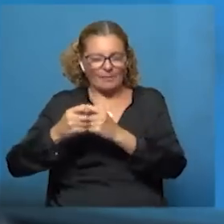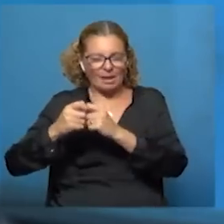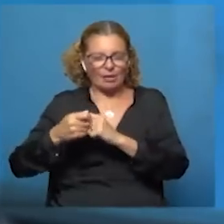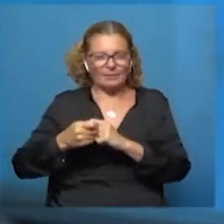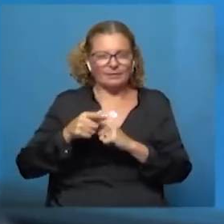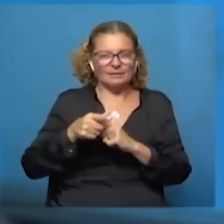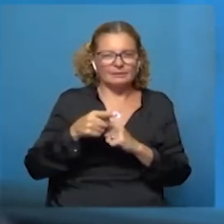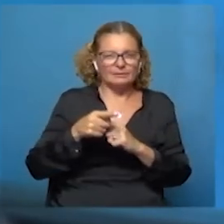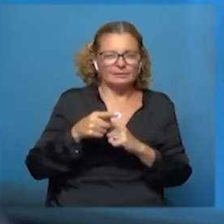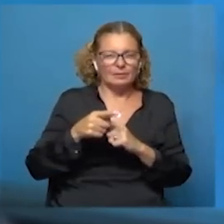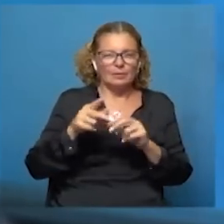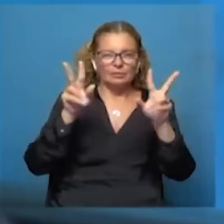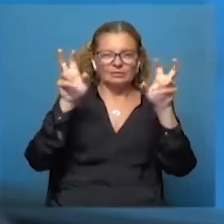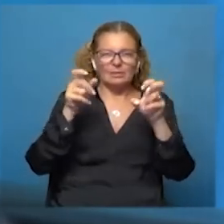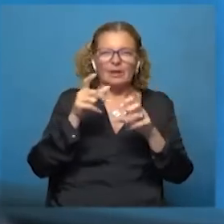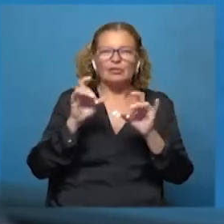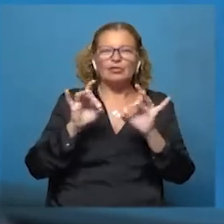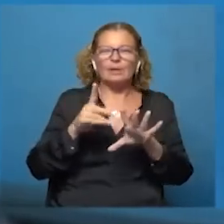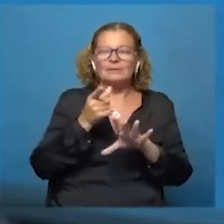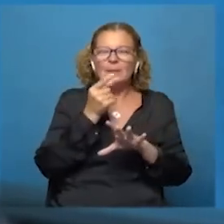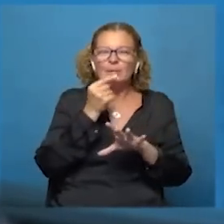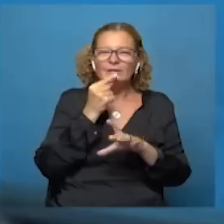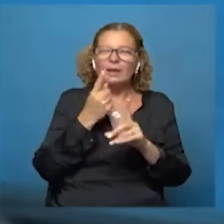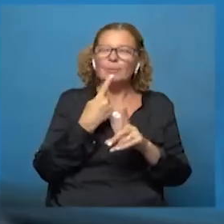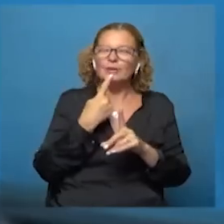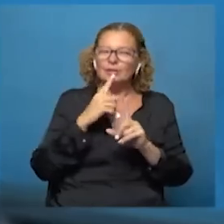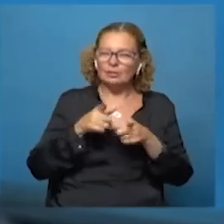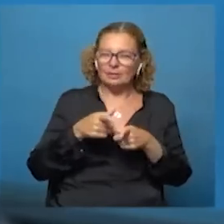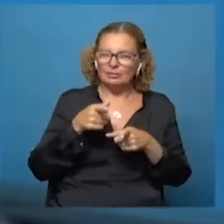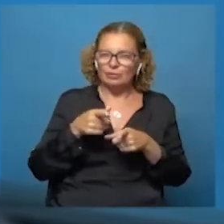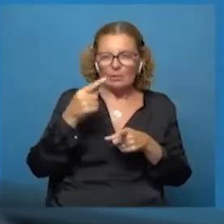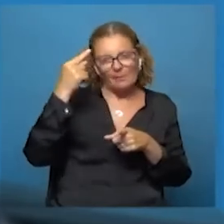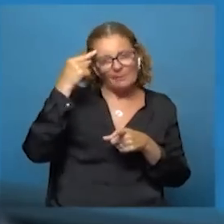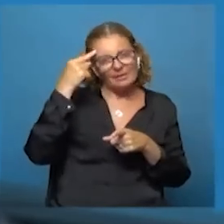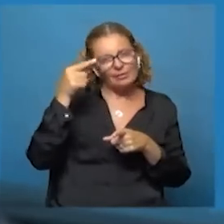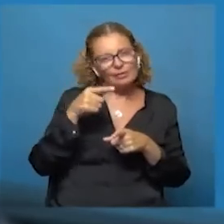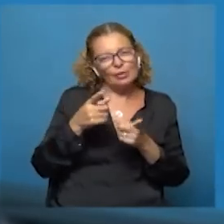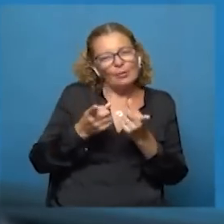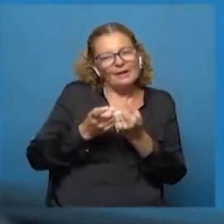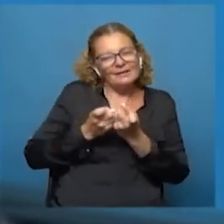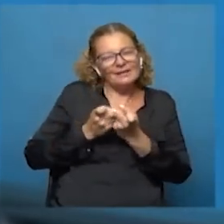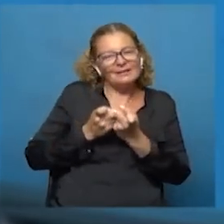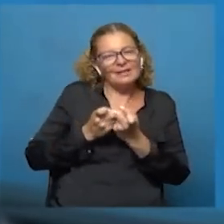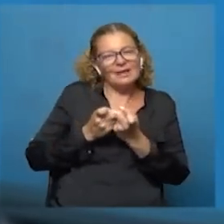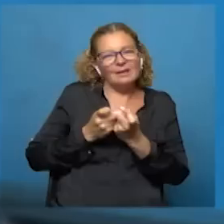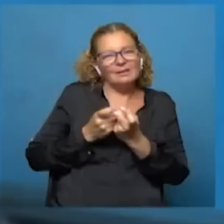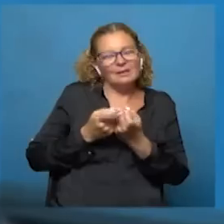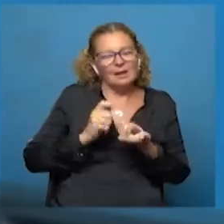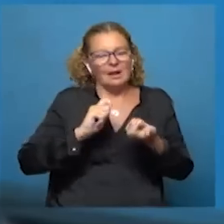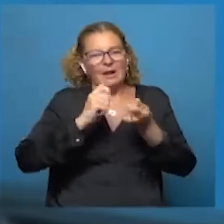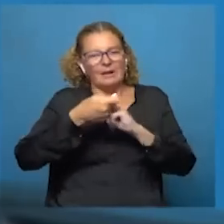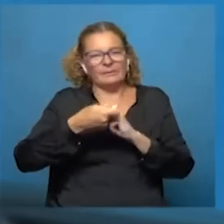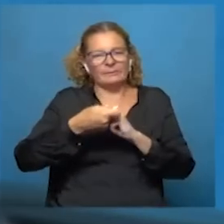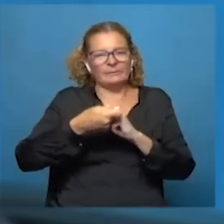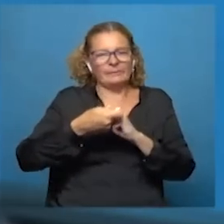y yo creo que ahí no es un tema solo la policía sino también de los políticos Yo creo que con esto es como la necesidad de revertir